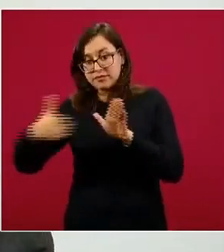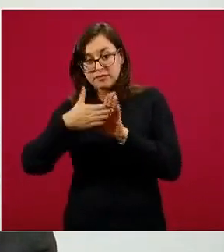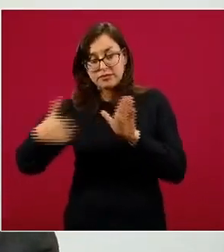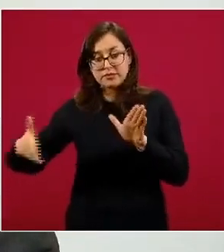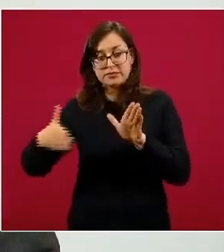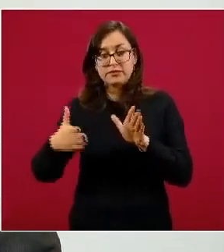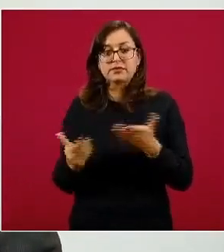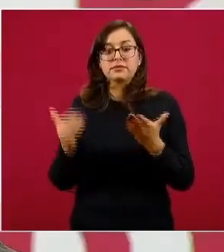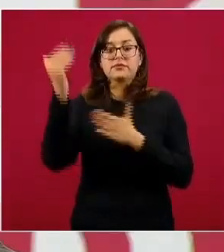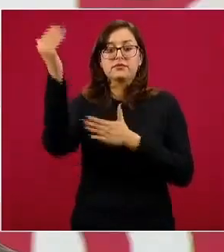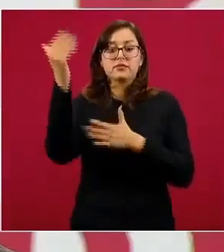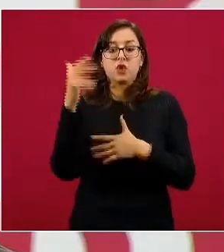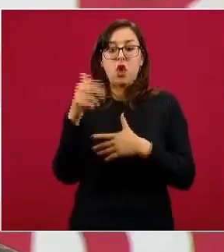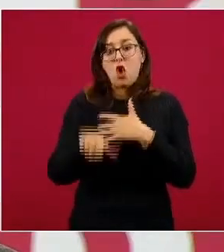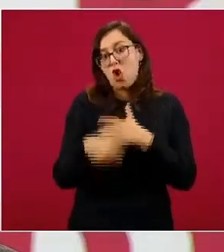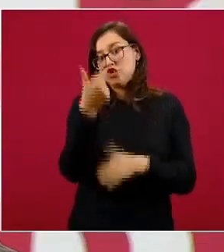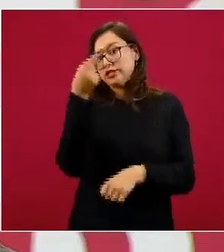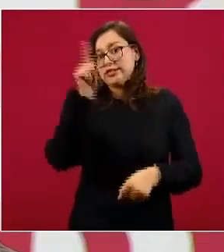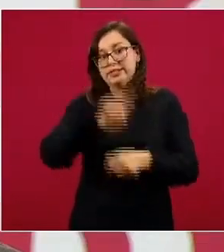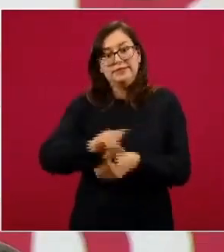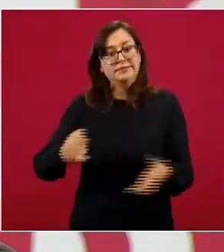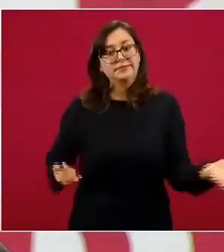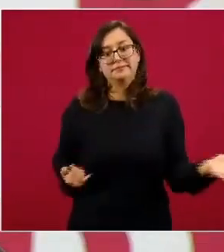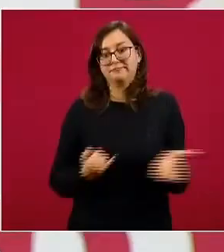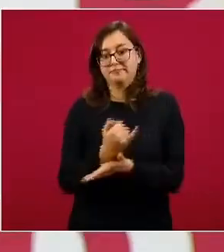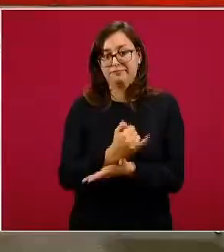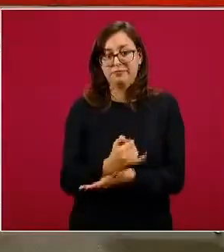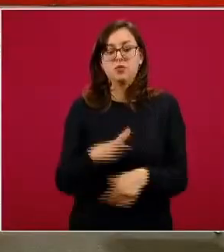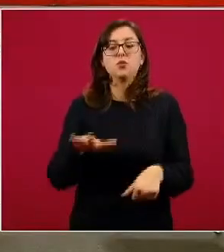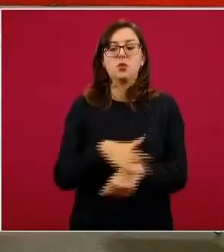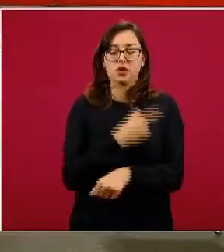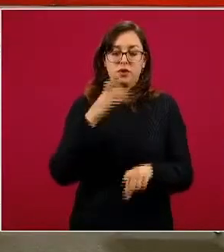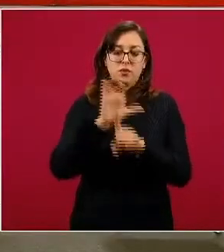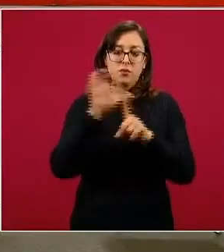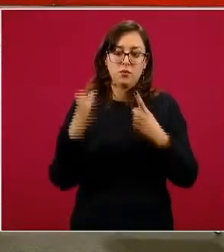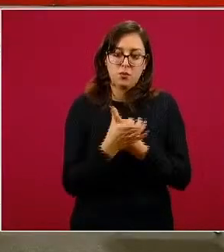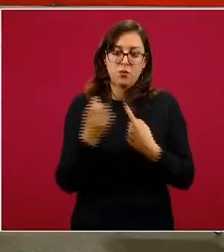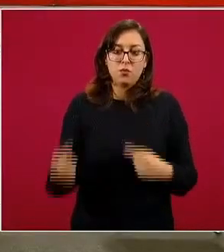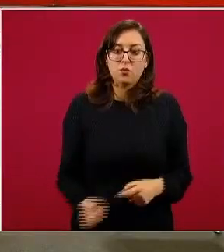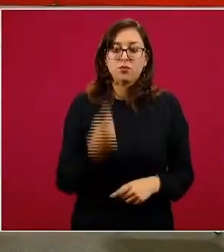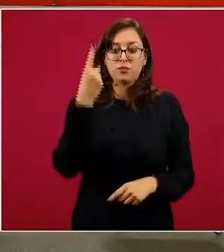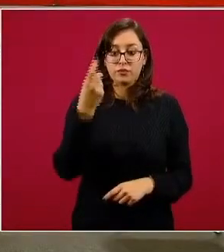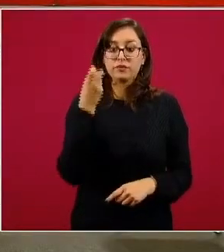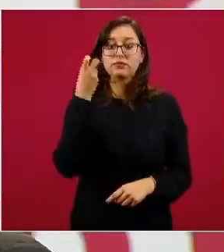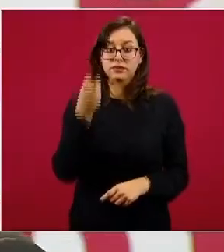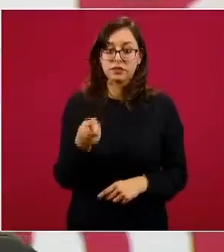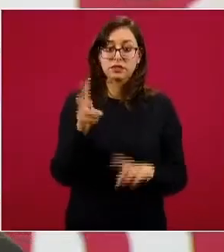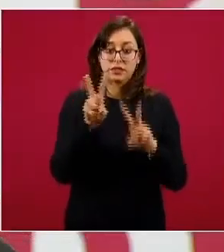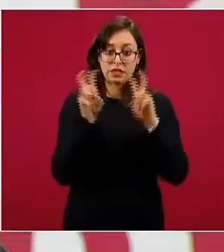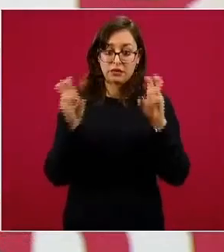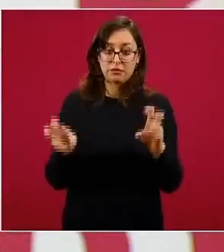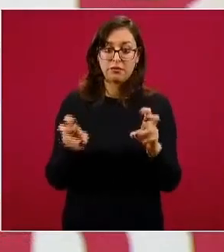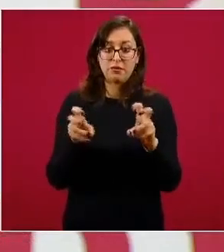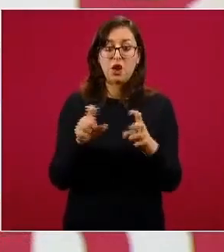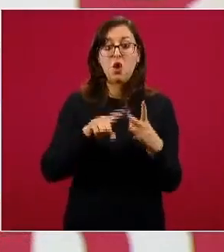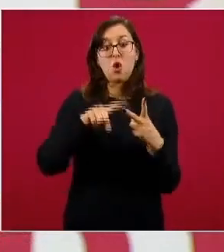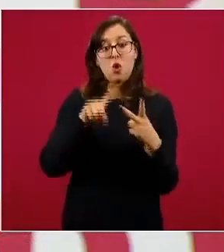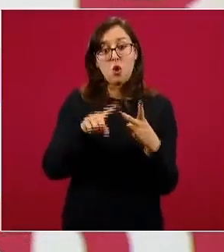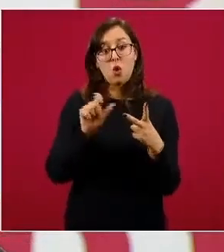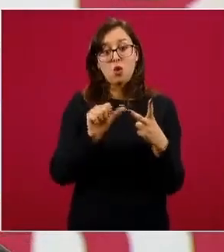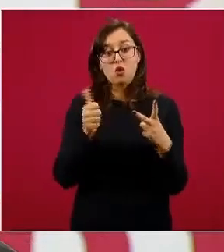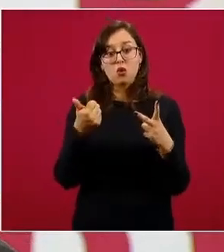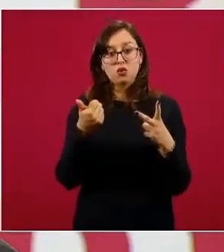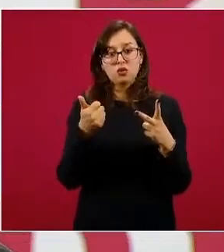en menos de 11 días, porque tenemos una comisión única. Entonces ese es un componente. El otro componente es